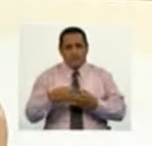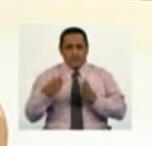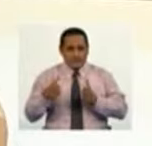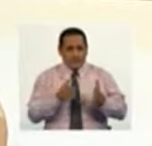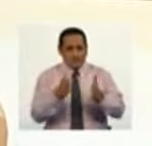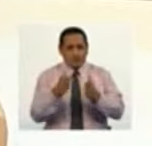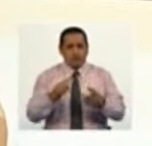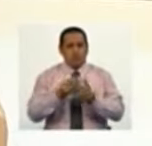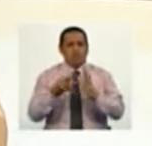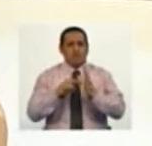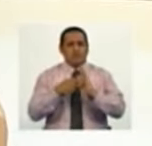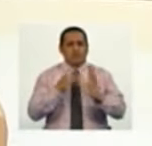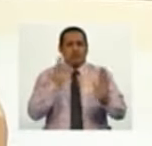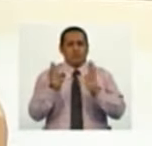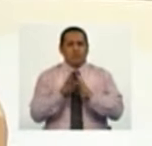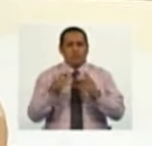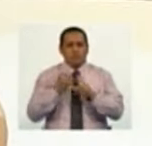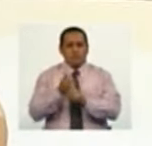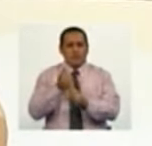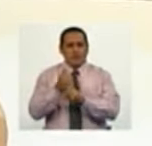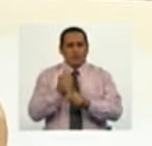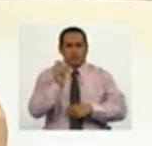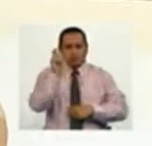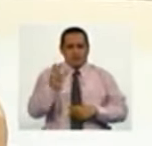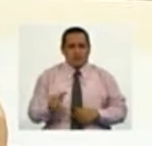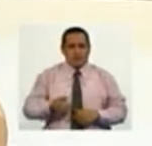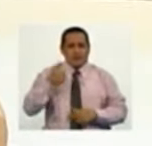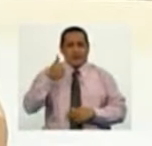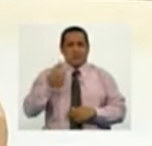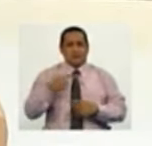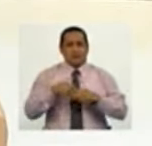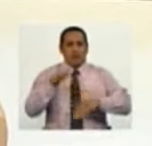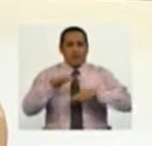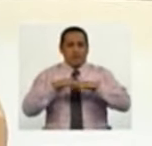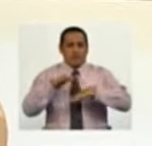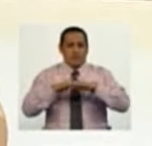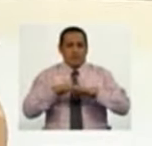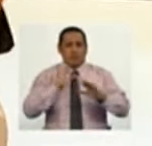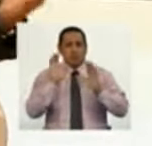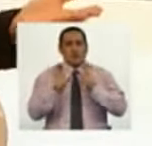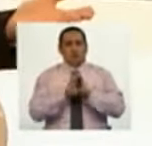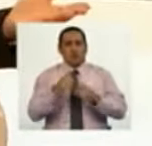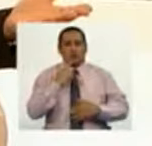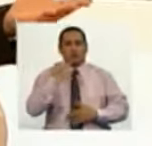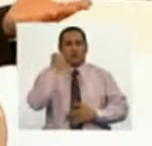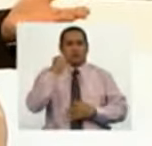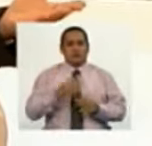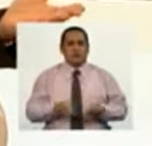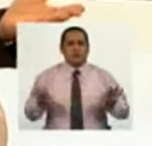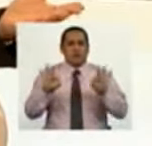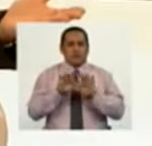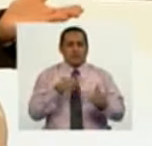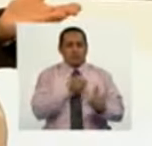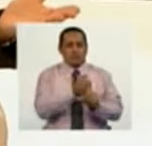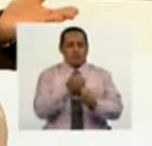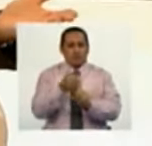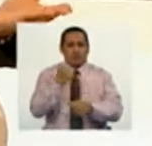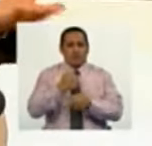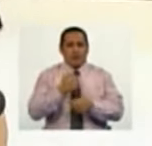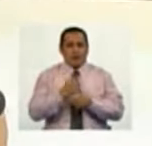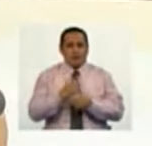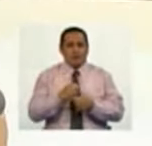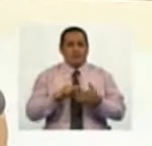no es una facultad omnímoda del empleador, está sujeto a límites, como por ejemplo los derechos fundamentales de los propios